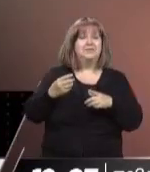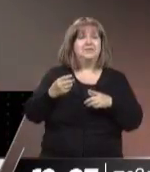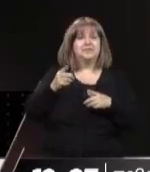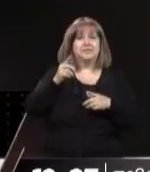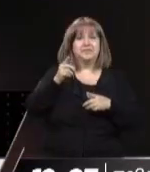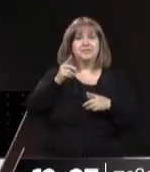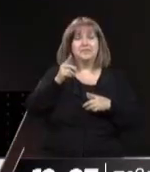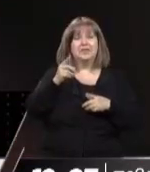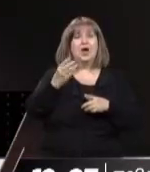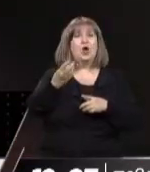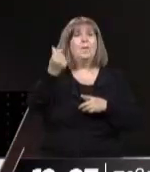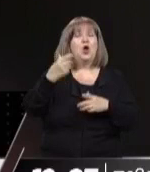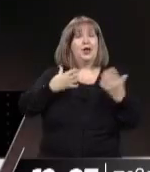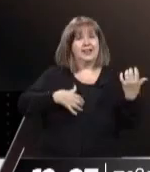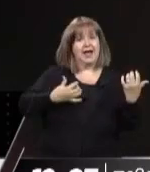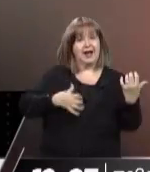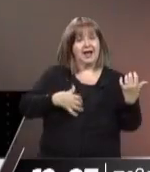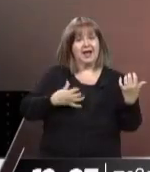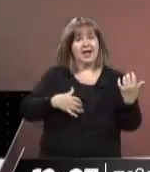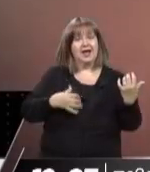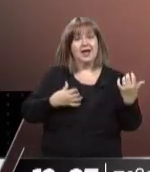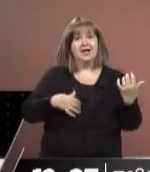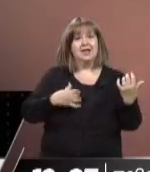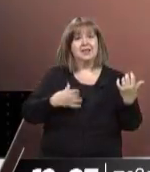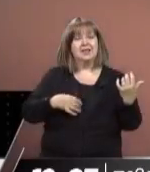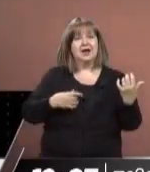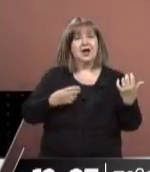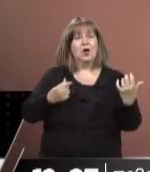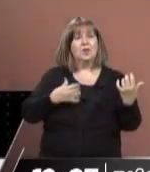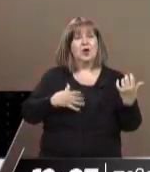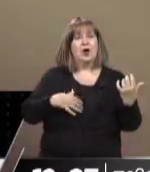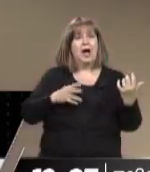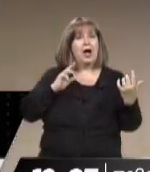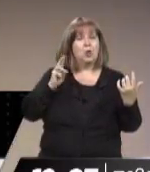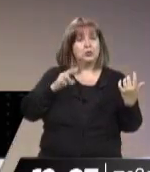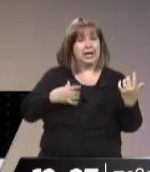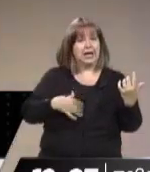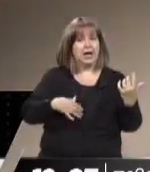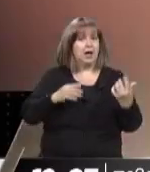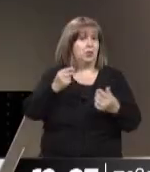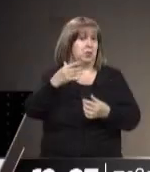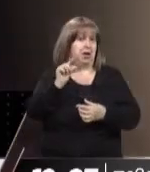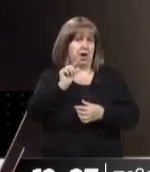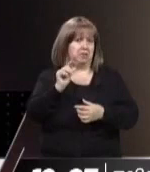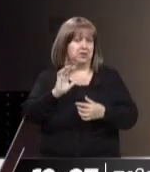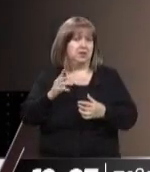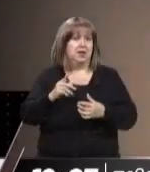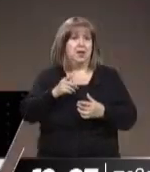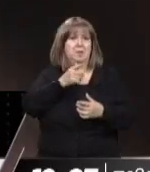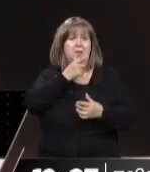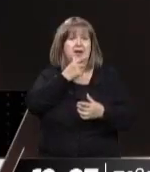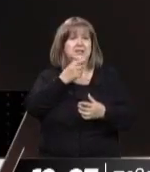tocó ahí. ¿Qué guitarra se llevó? Una guitarra acústica. No, no era muy cara, fue más de